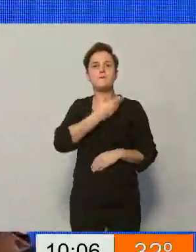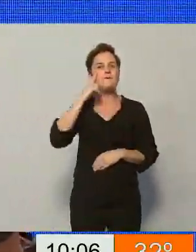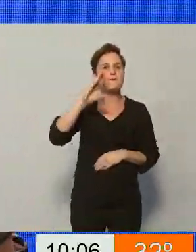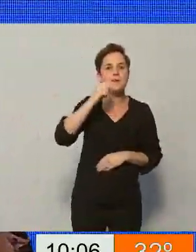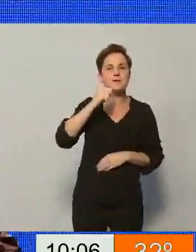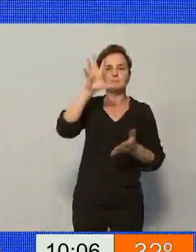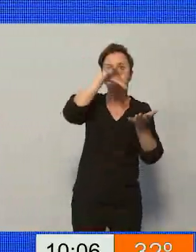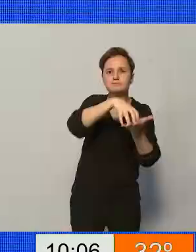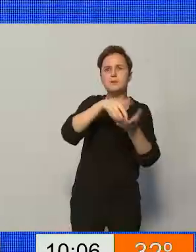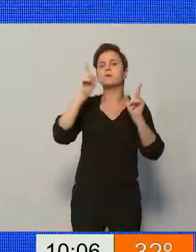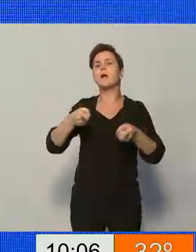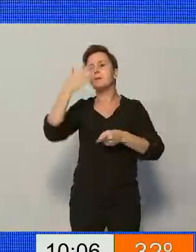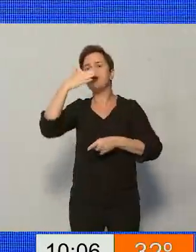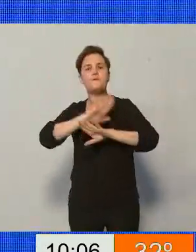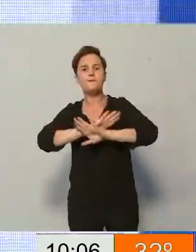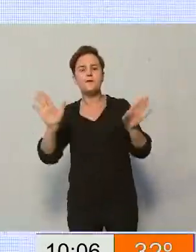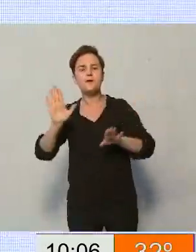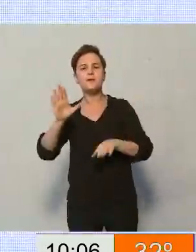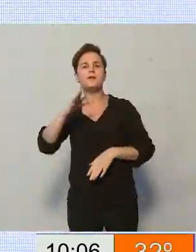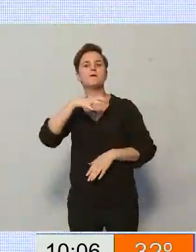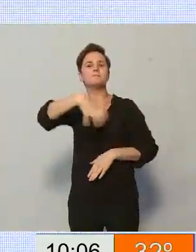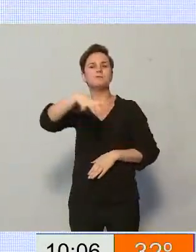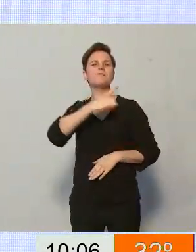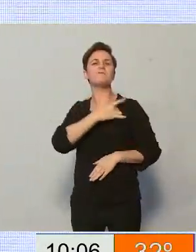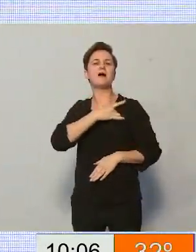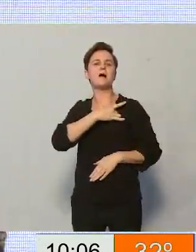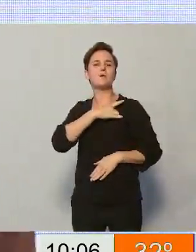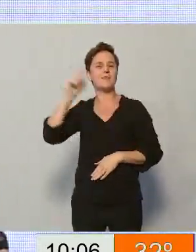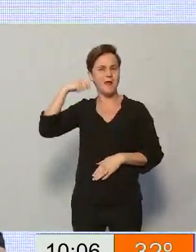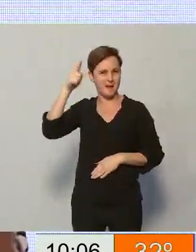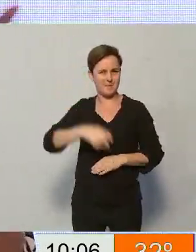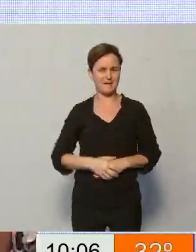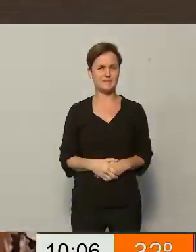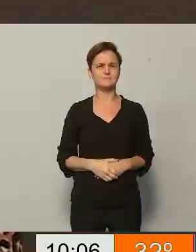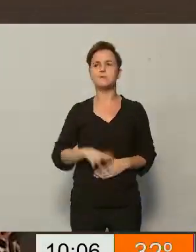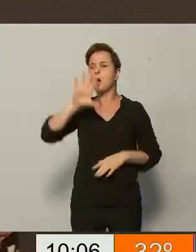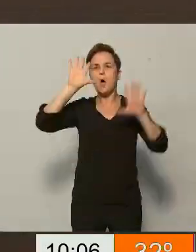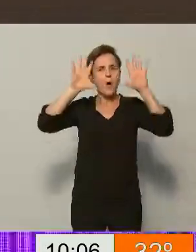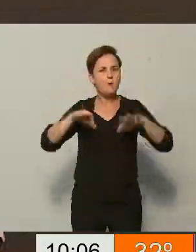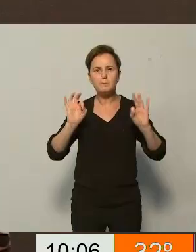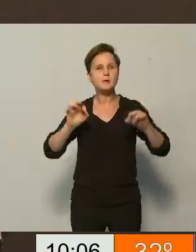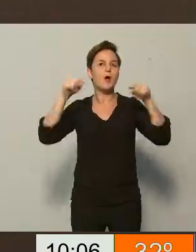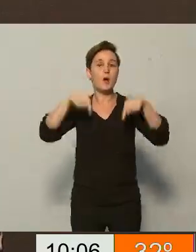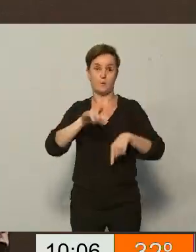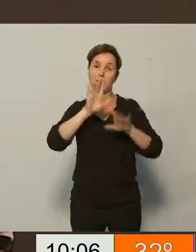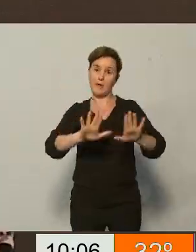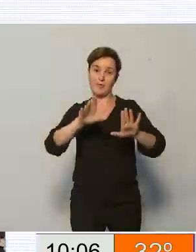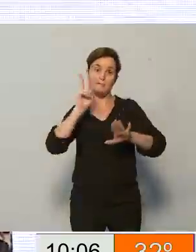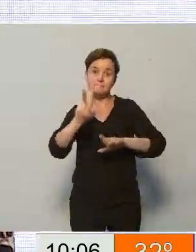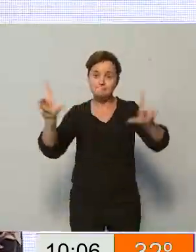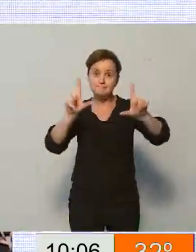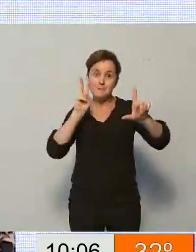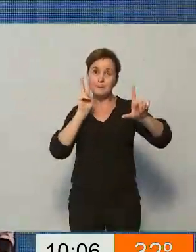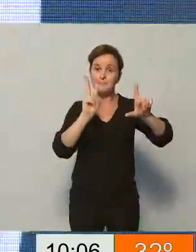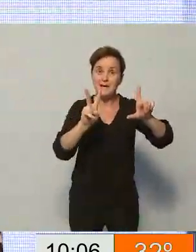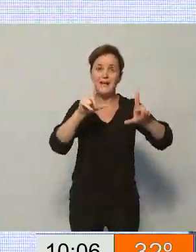por último y para finalizar, la Facultad de Ciencias Veterinarias. Todo eso en el día de hoy. Sí, quédate prendido a la